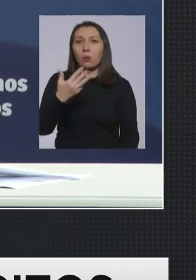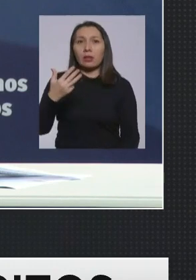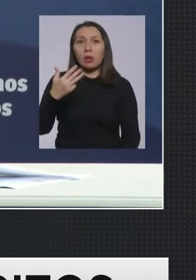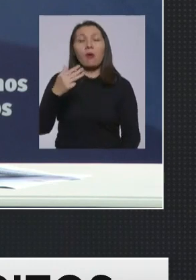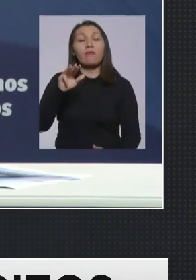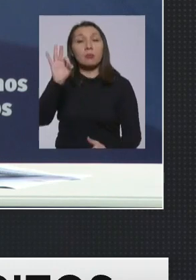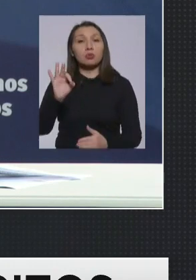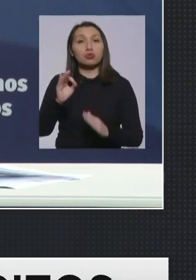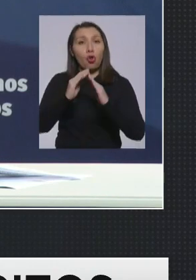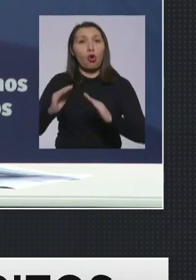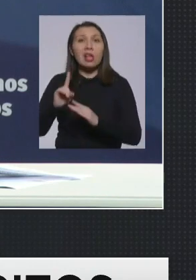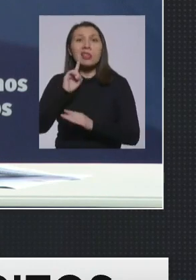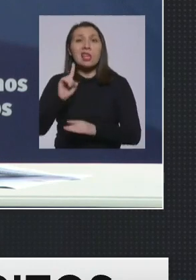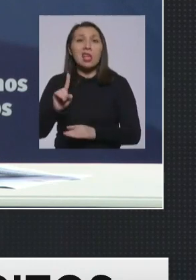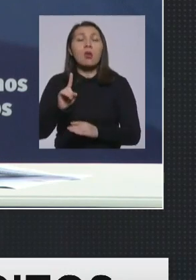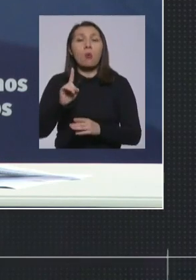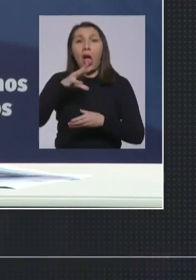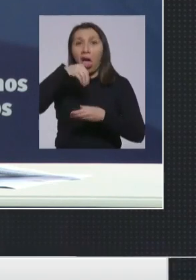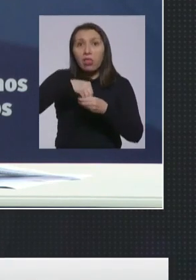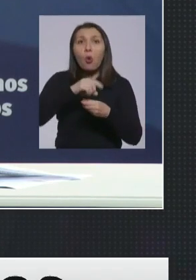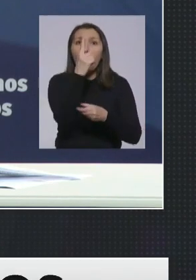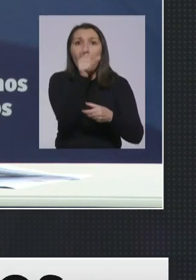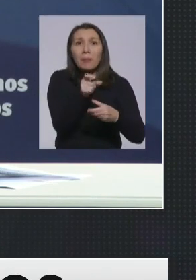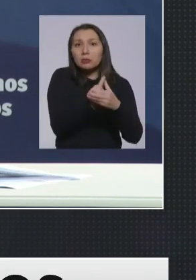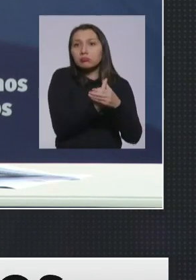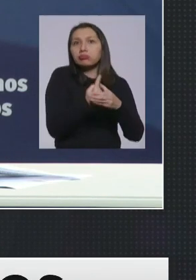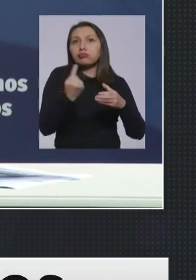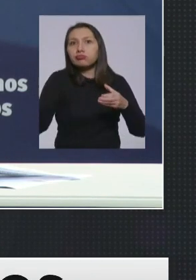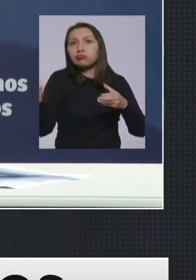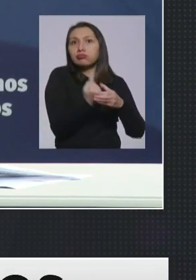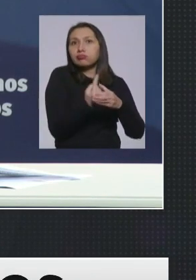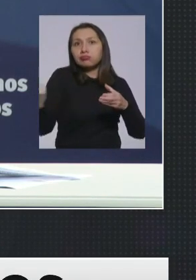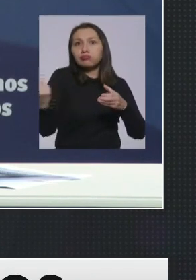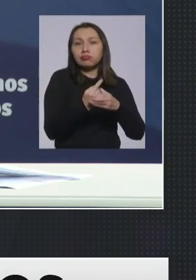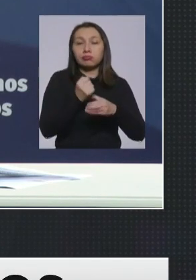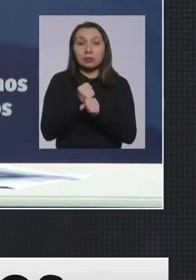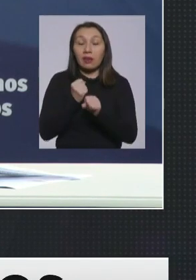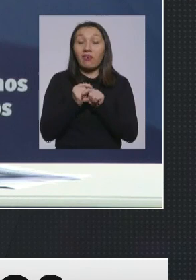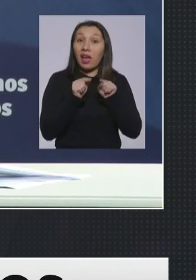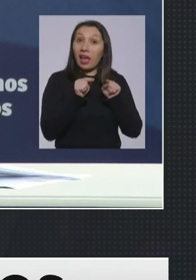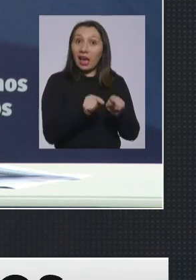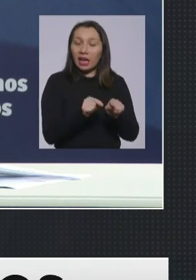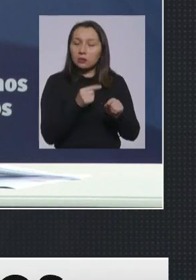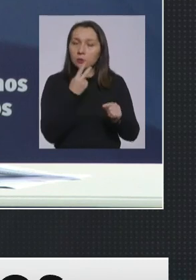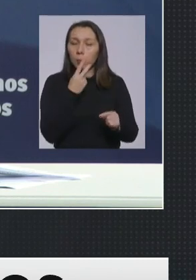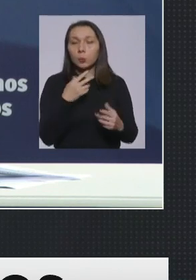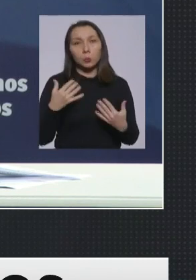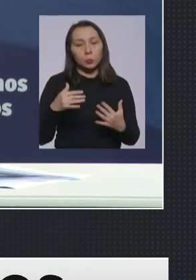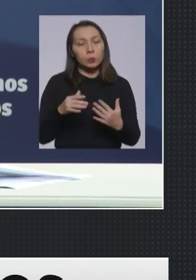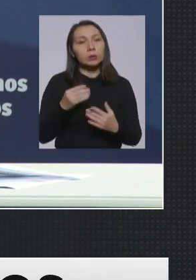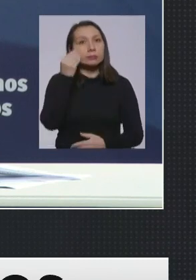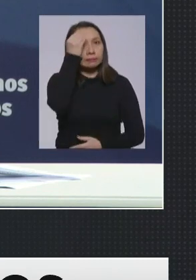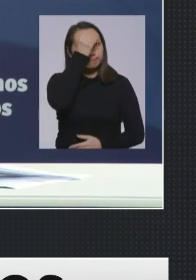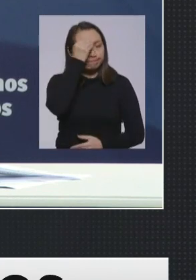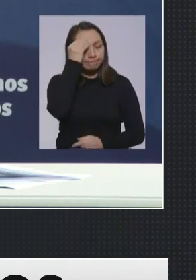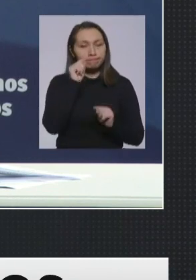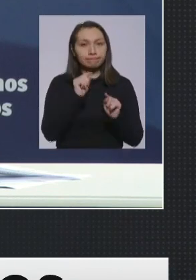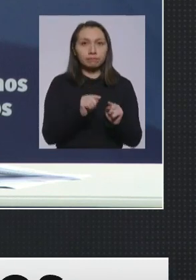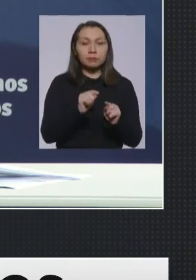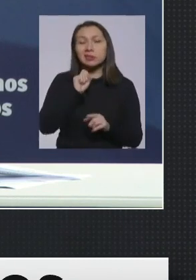los hogares tiene por lo menos una persona que sale a trabajar eso obviamente es una situación preocupante